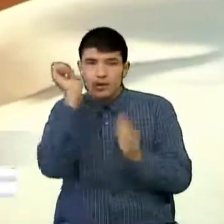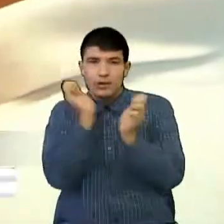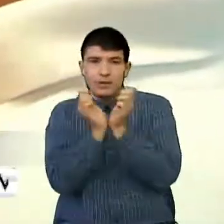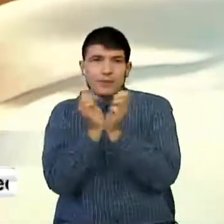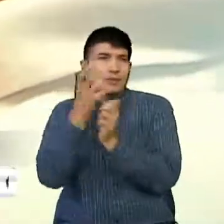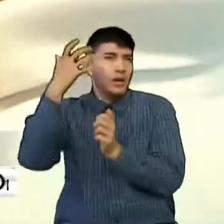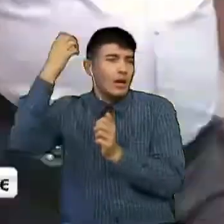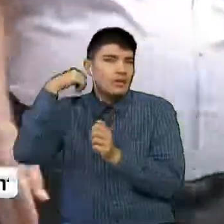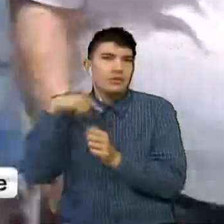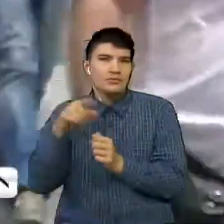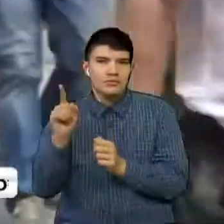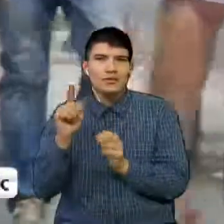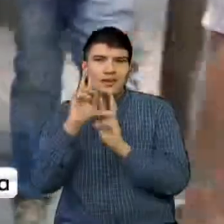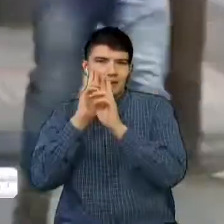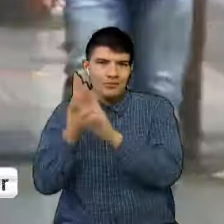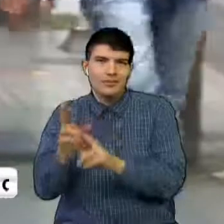época.